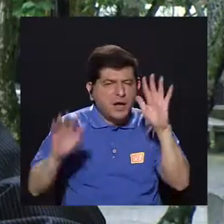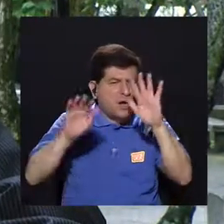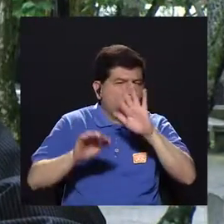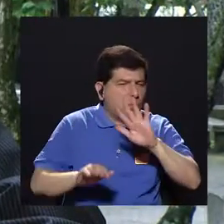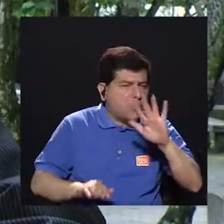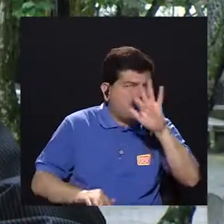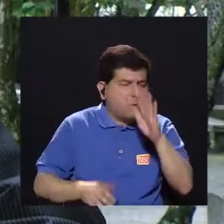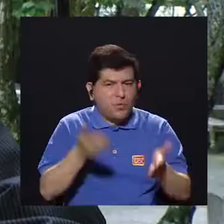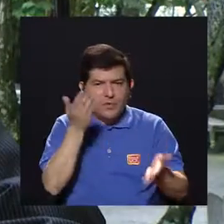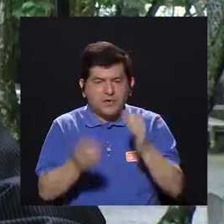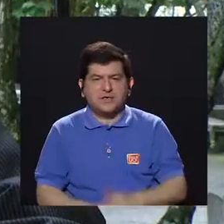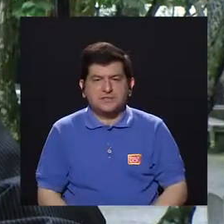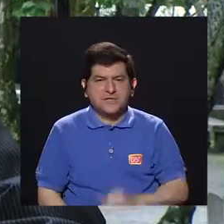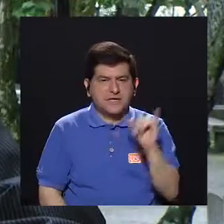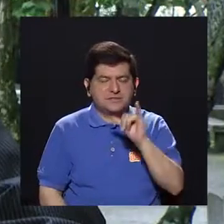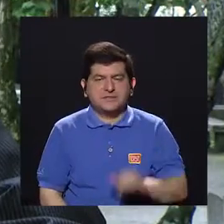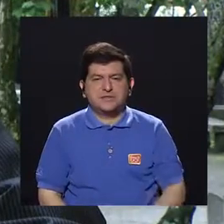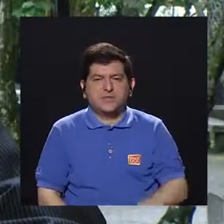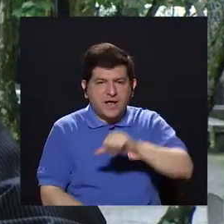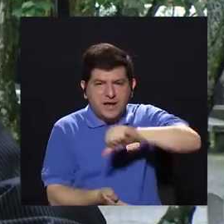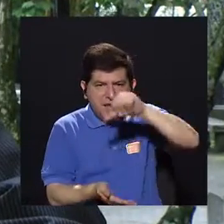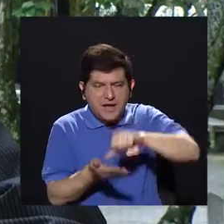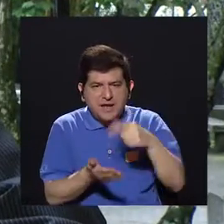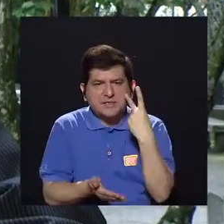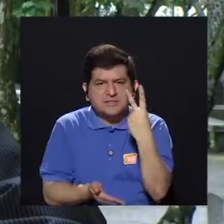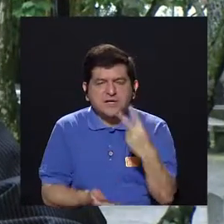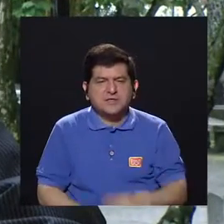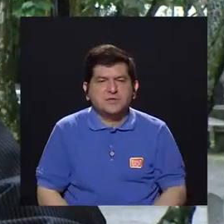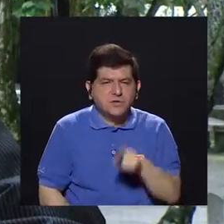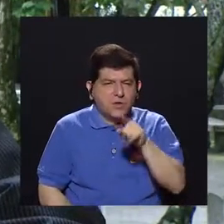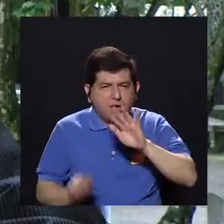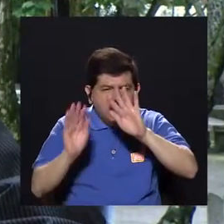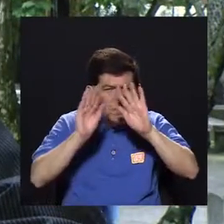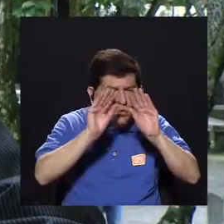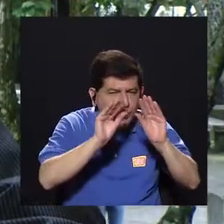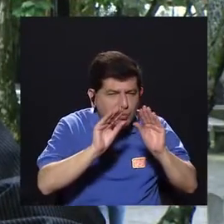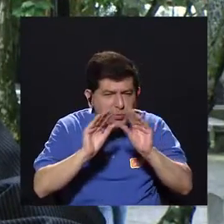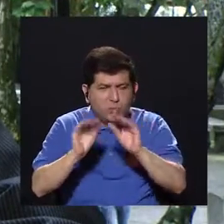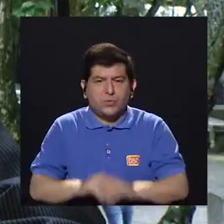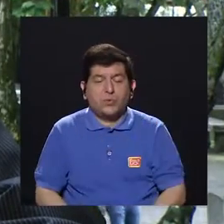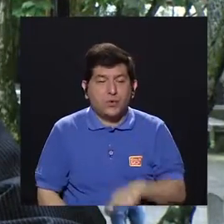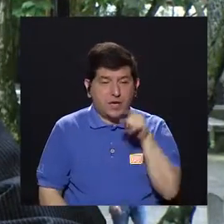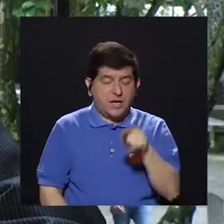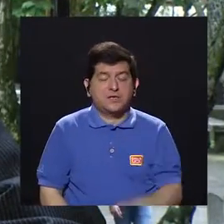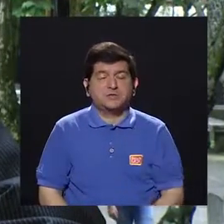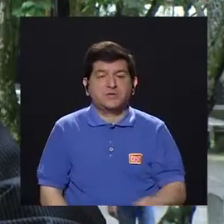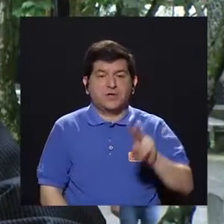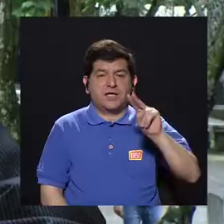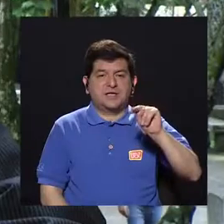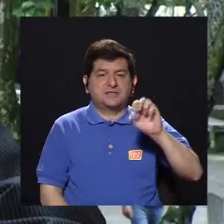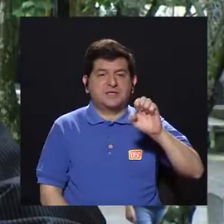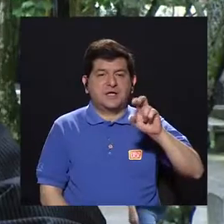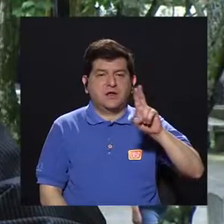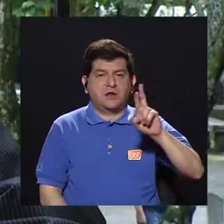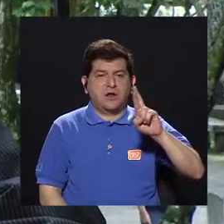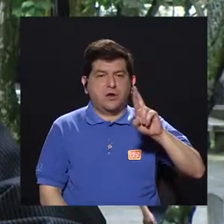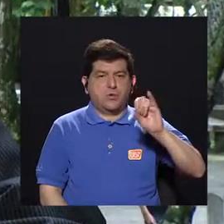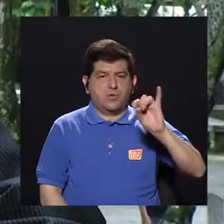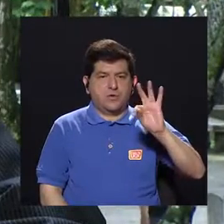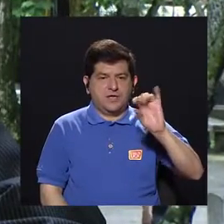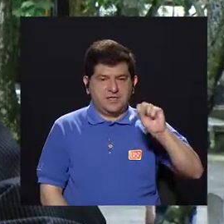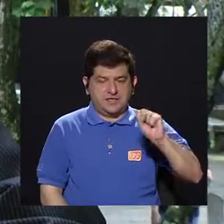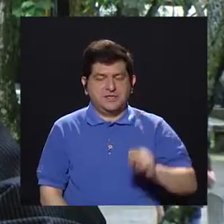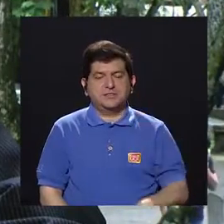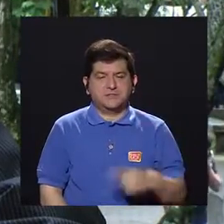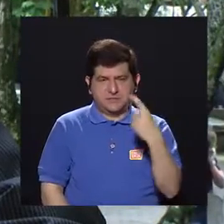borroso. Probablemente es como una mancha en el centro de la visión. Usualmente le duele el ojo. Eso se llama neuritis óptica o inflamación del